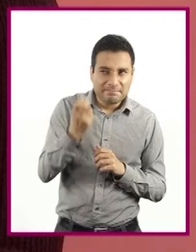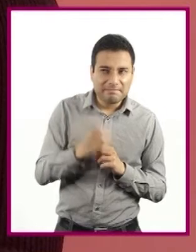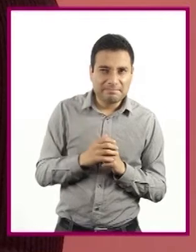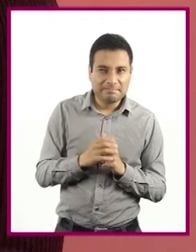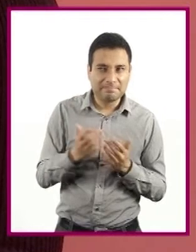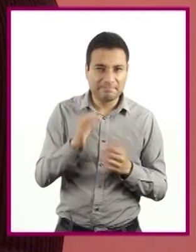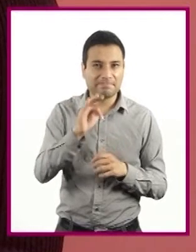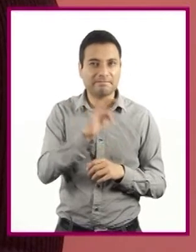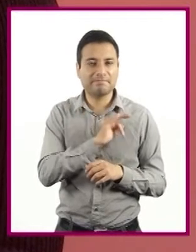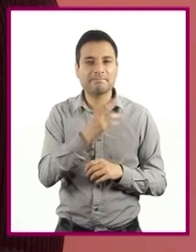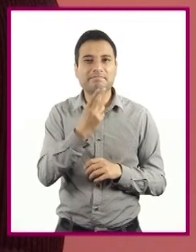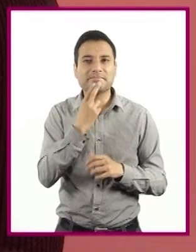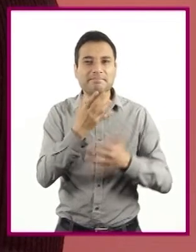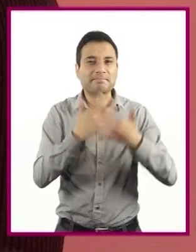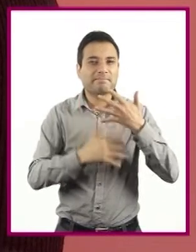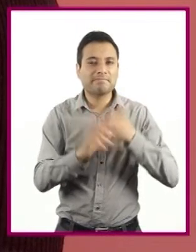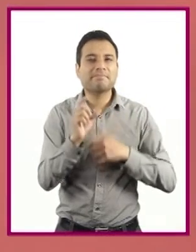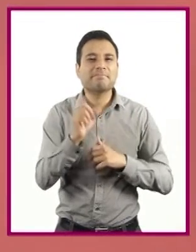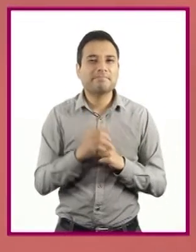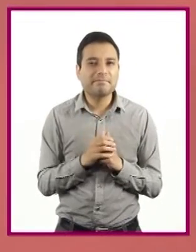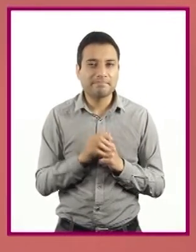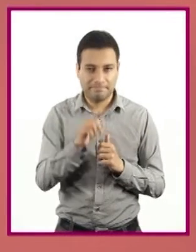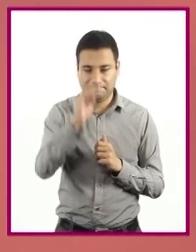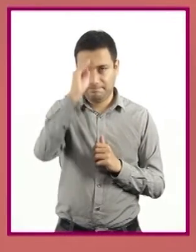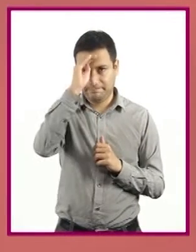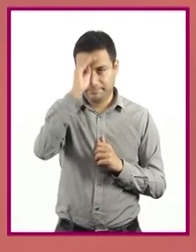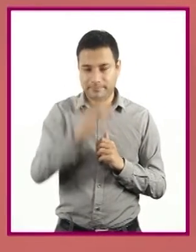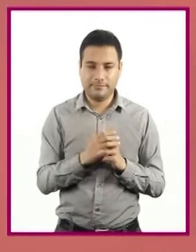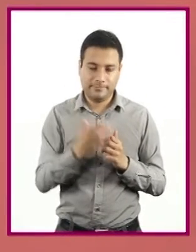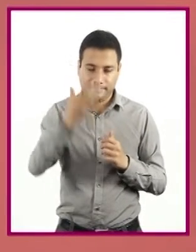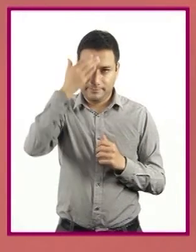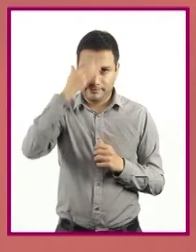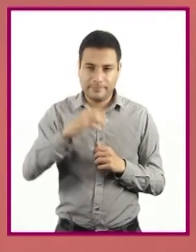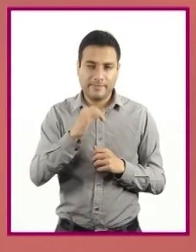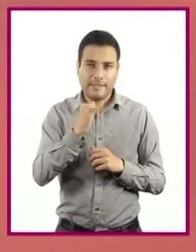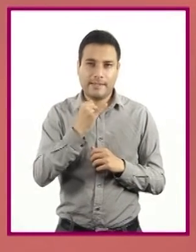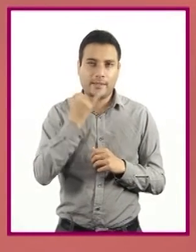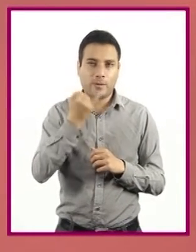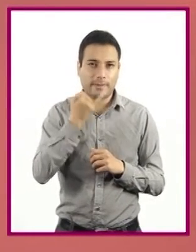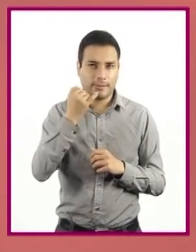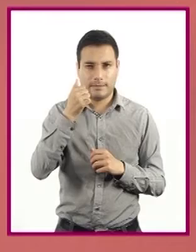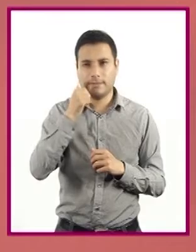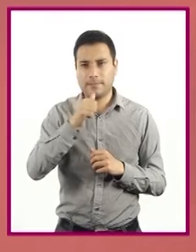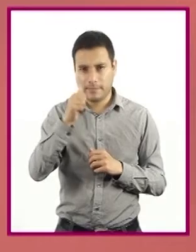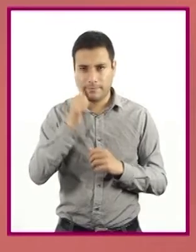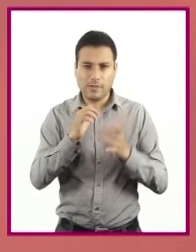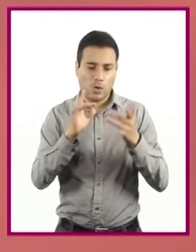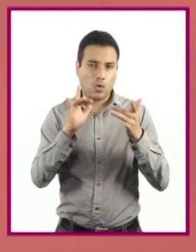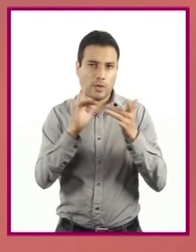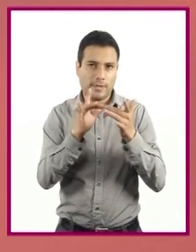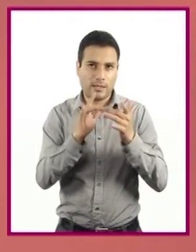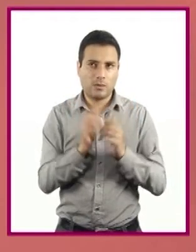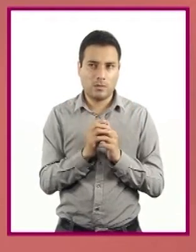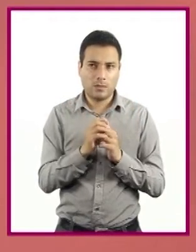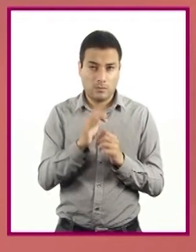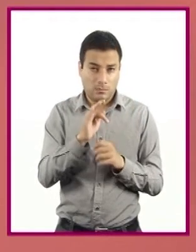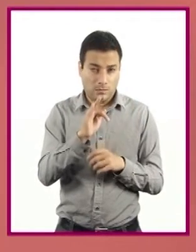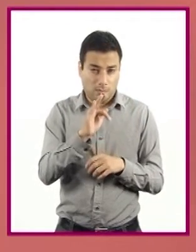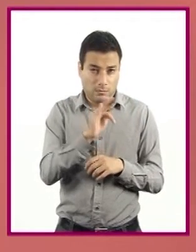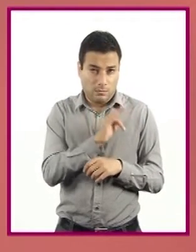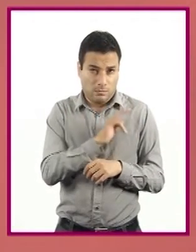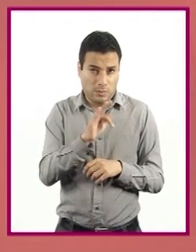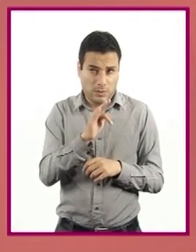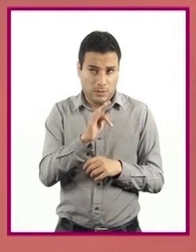usar? Doctora, sabemos que las lenguas están en constante convivencia, entonces, ¿es posible hablar